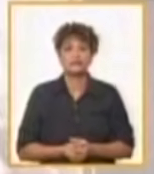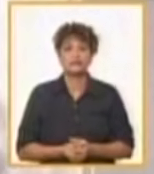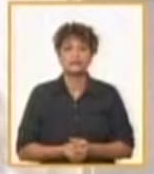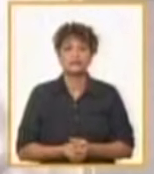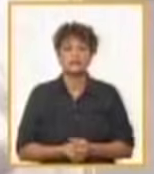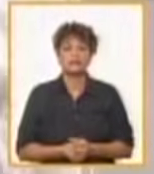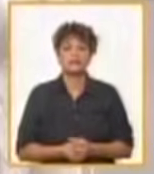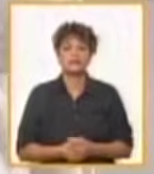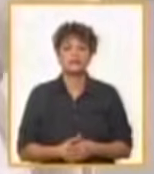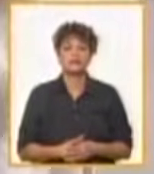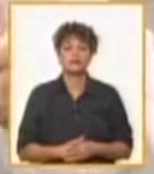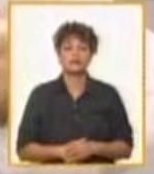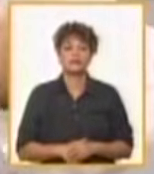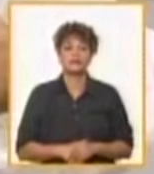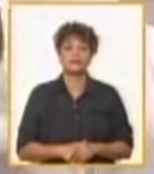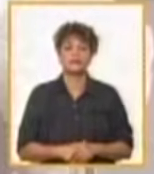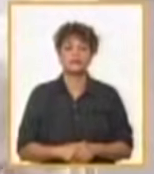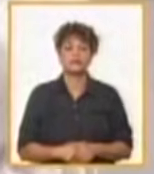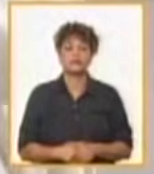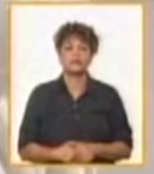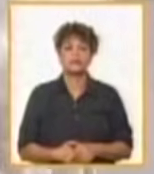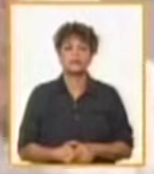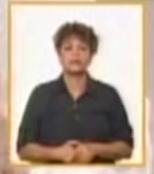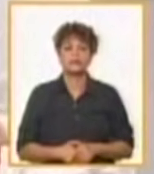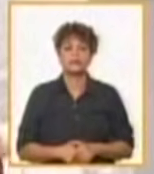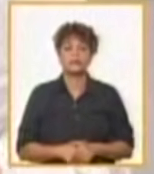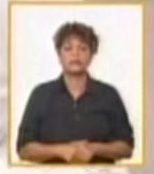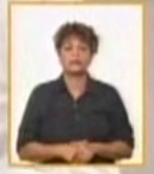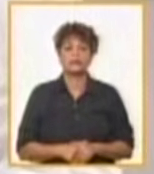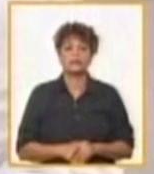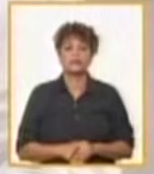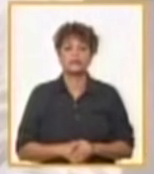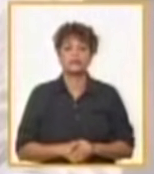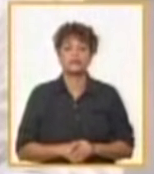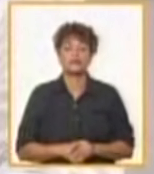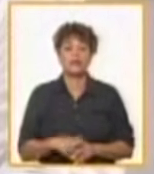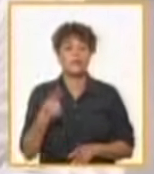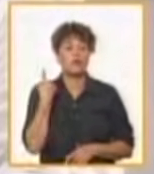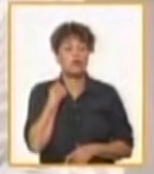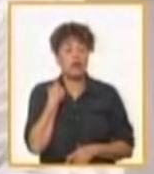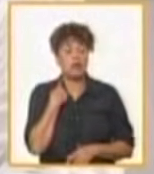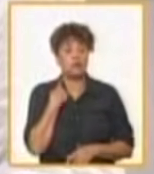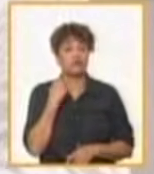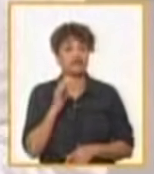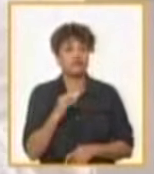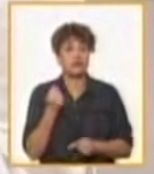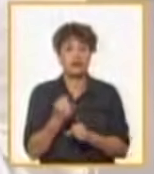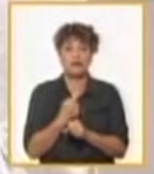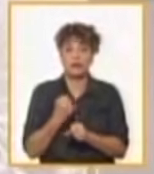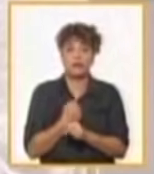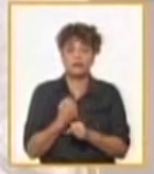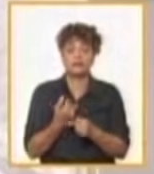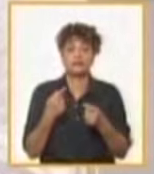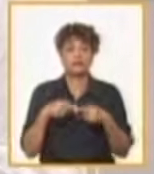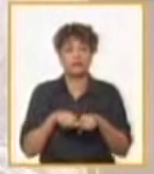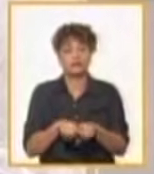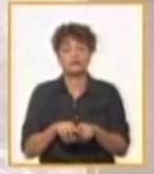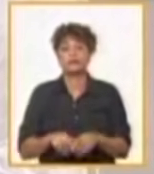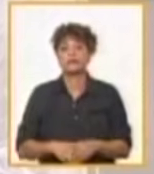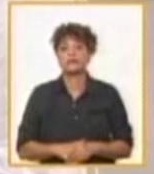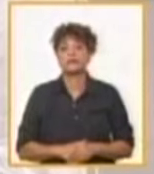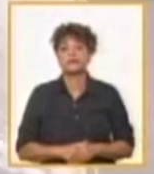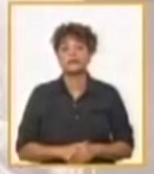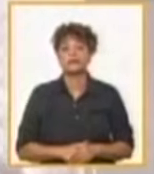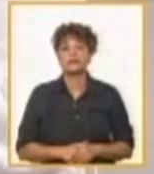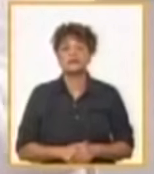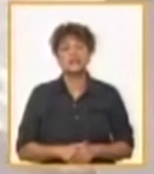que se ha pretendido modelar por el capitalismo y el imperialismo. Entonces, eso me